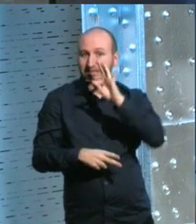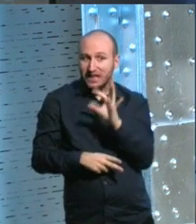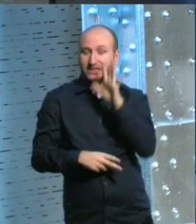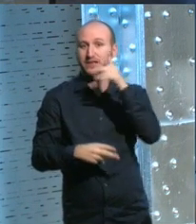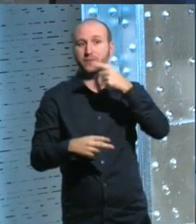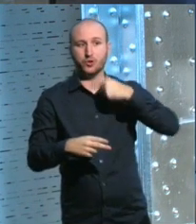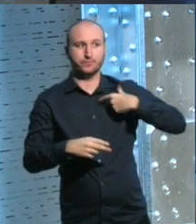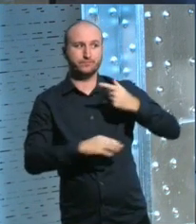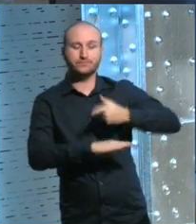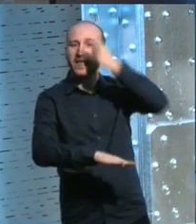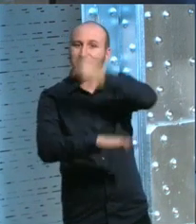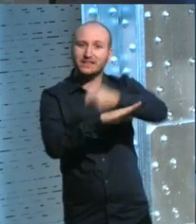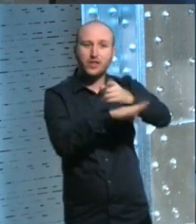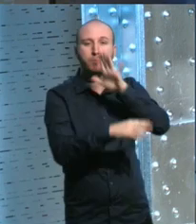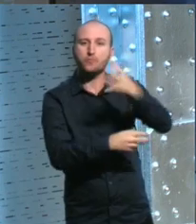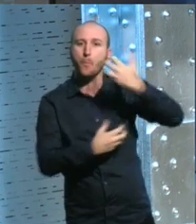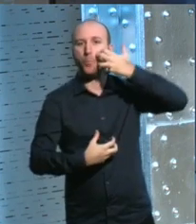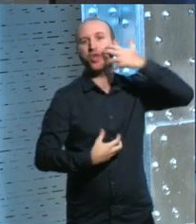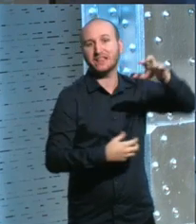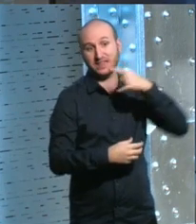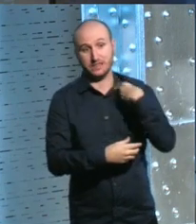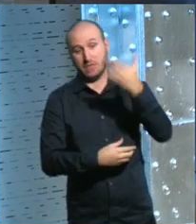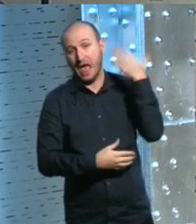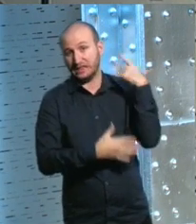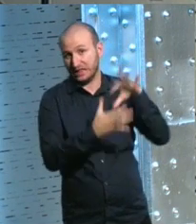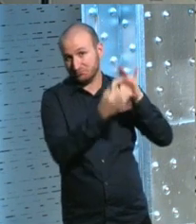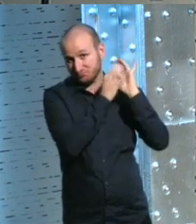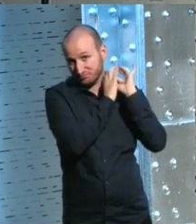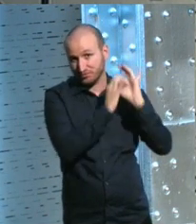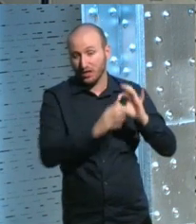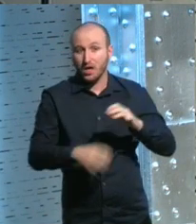Milosevic, el dictador de allá de entonces, y